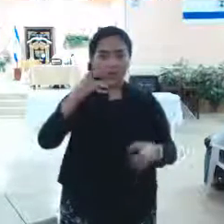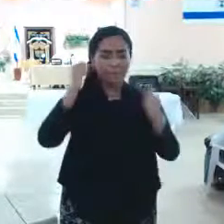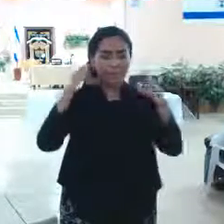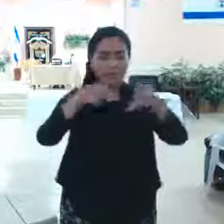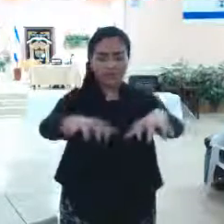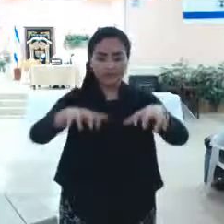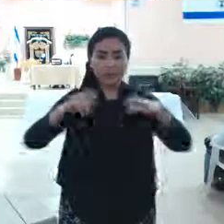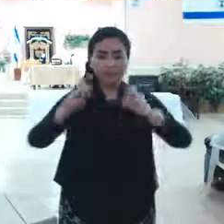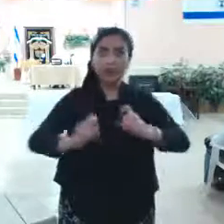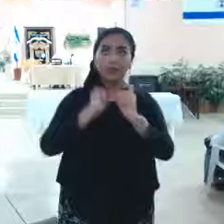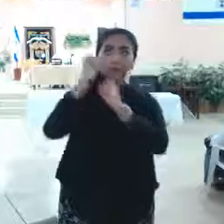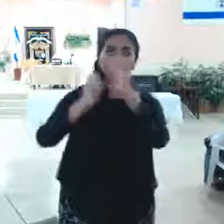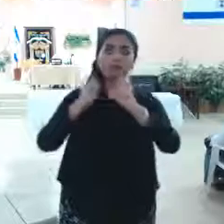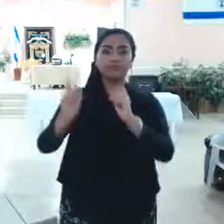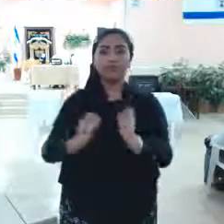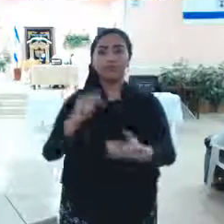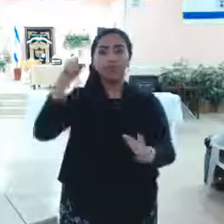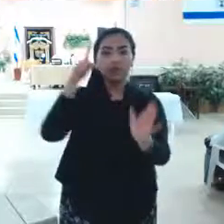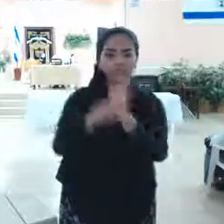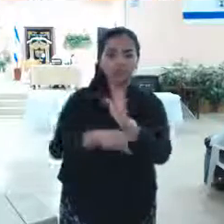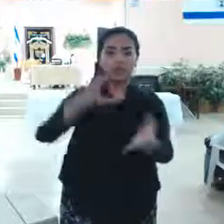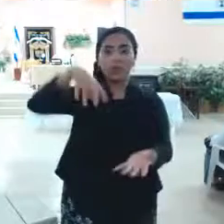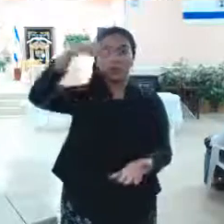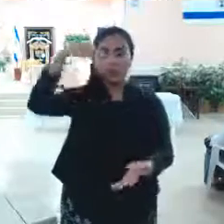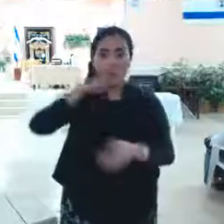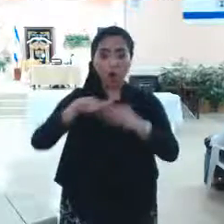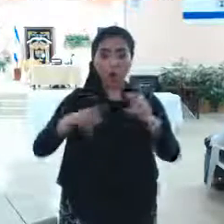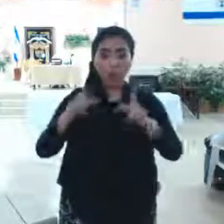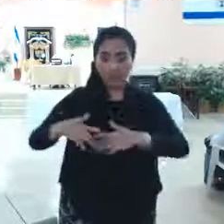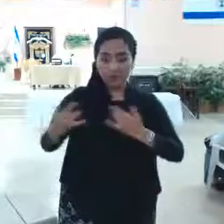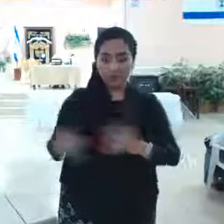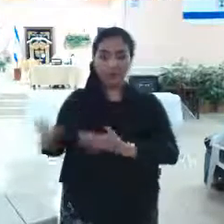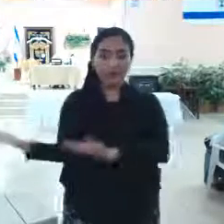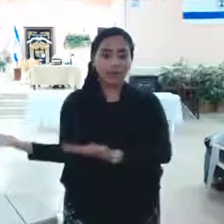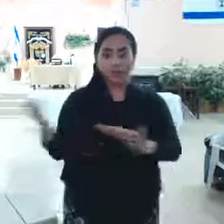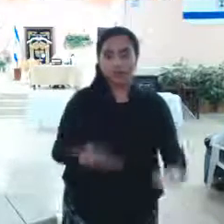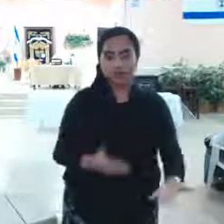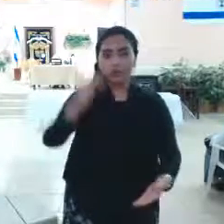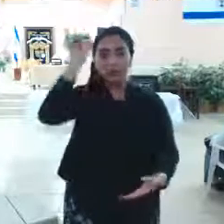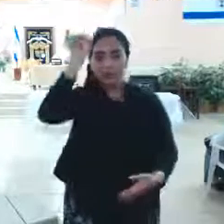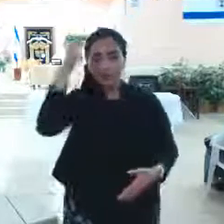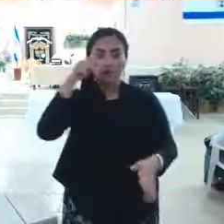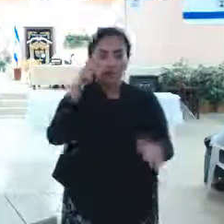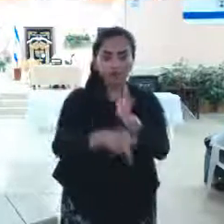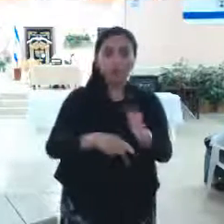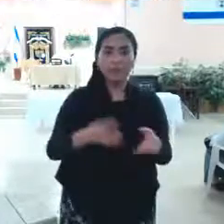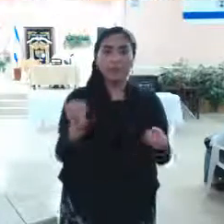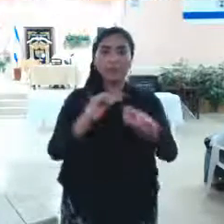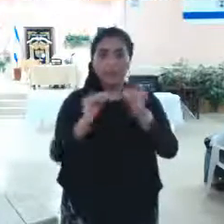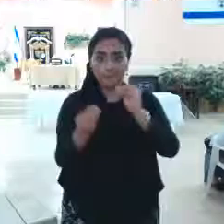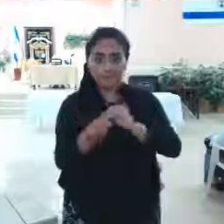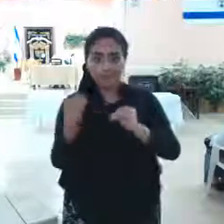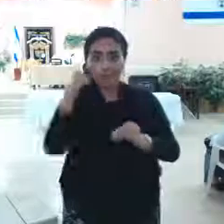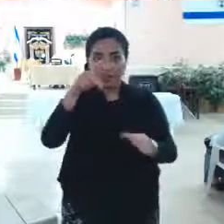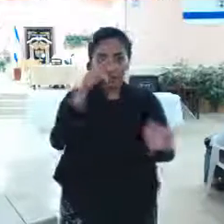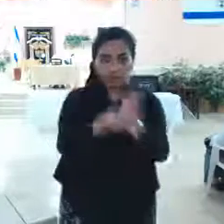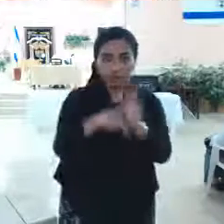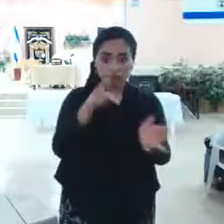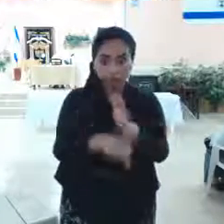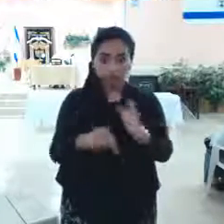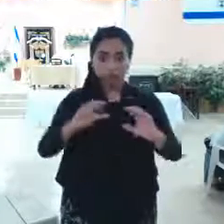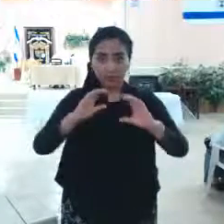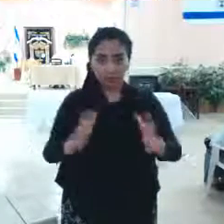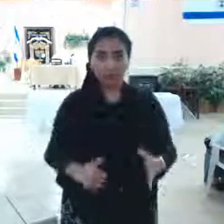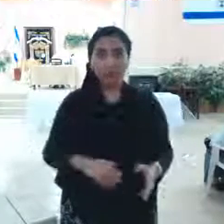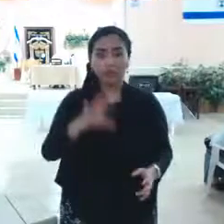multitud presentó sacrificios y exaltaciones, y todos los generosos de corazón trajeron holocaustos. Y fue el número de los holocaustos que trajo la